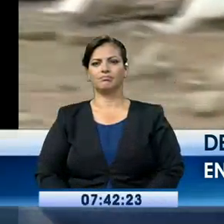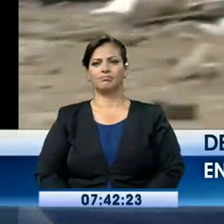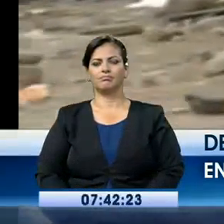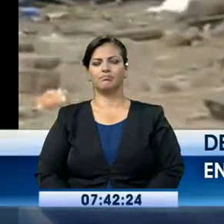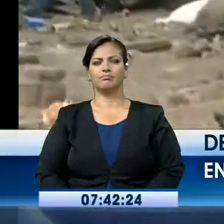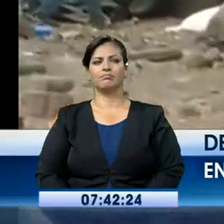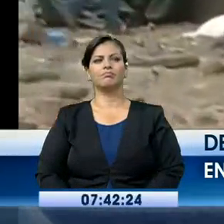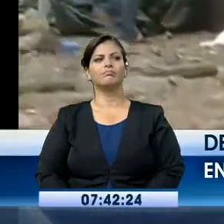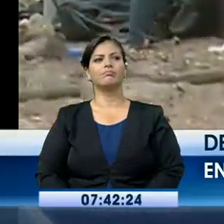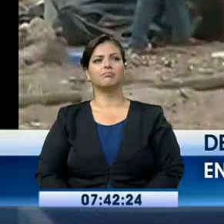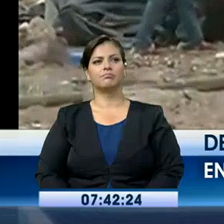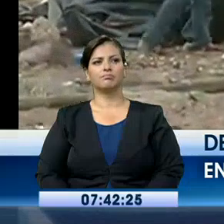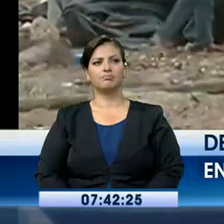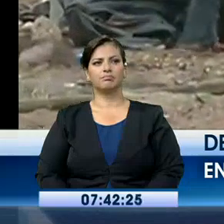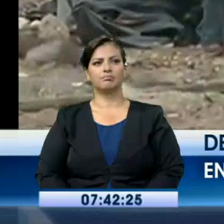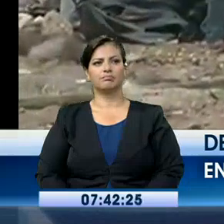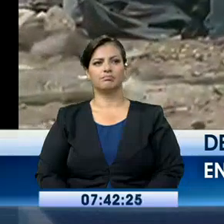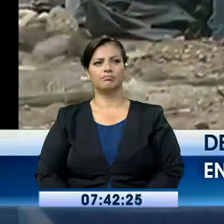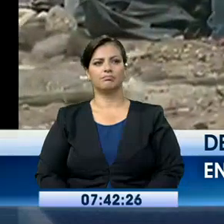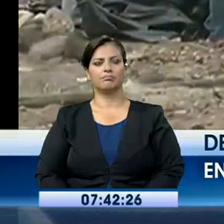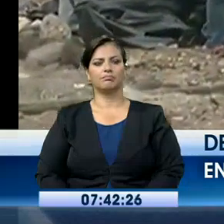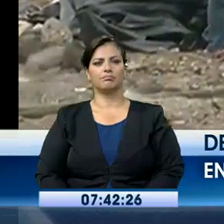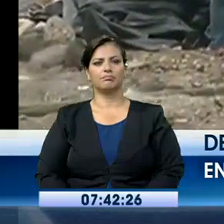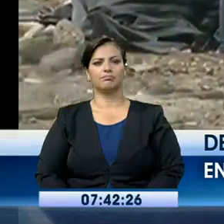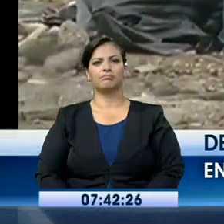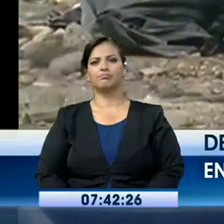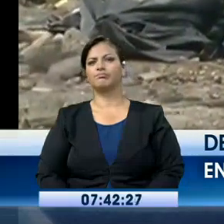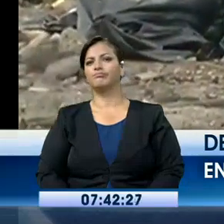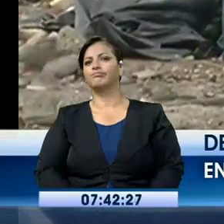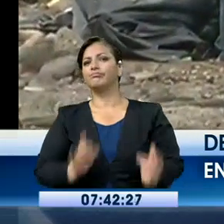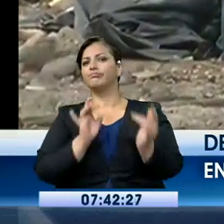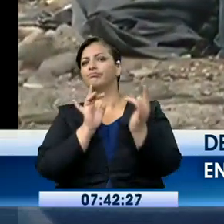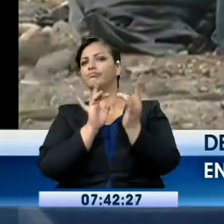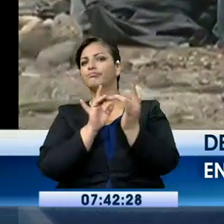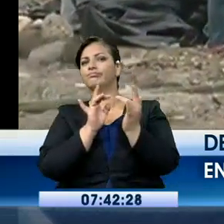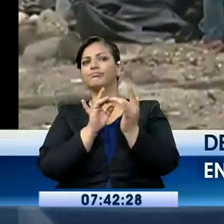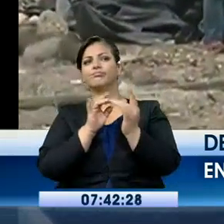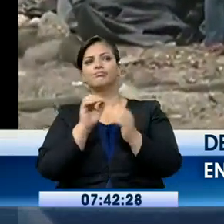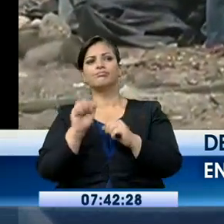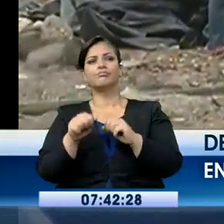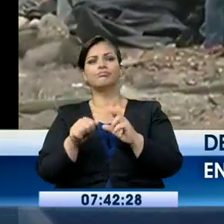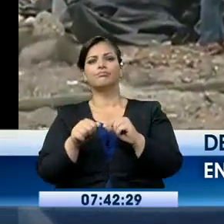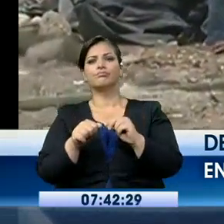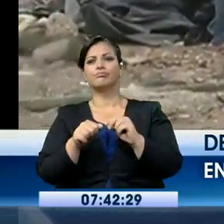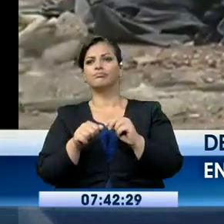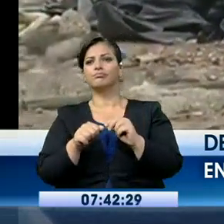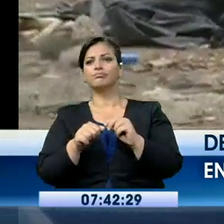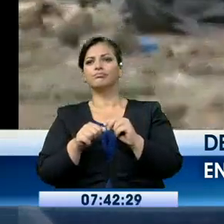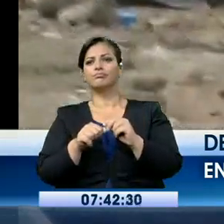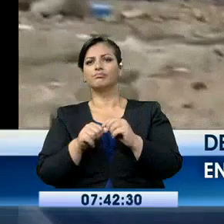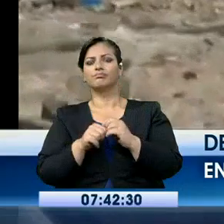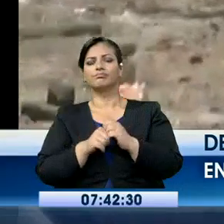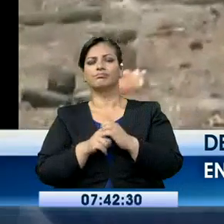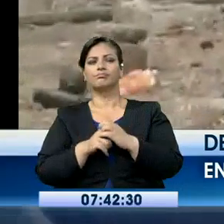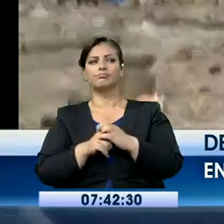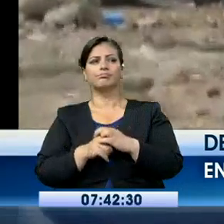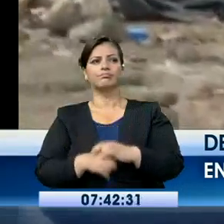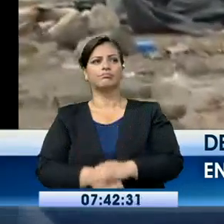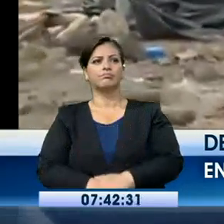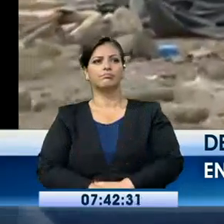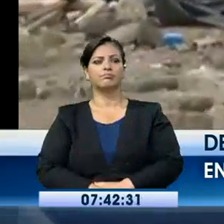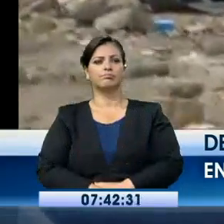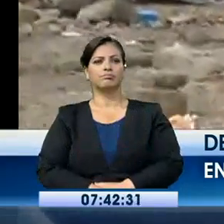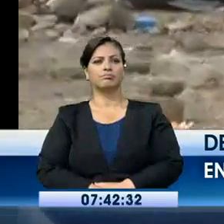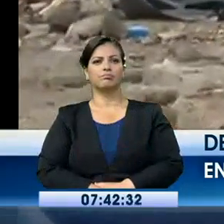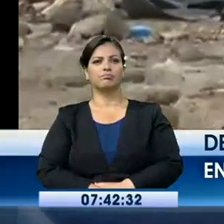Vamos a tratar de establecer ese contacto. A ver, ¿qué nos pueden manifestar? ¿Qué nos indican?